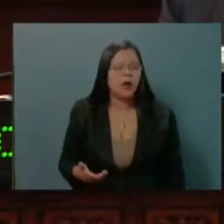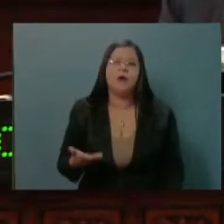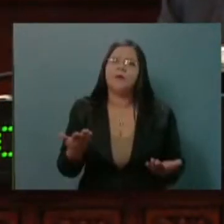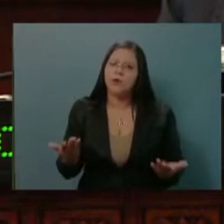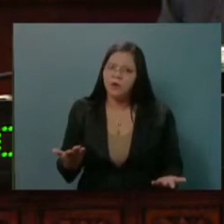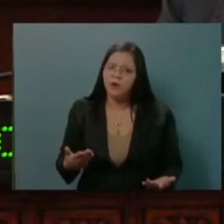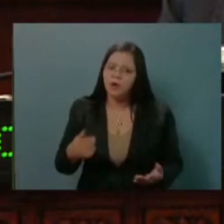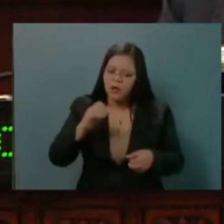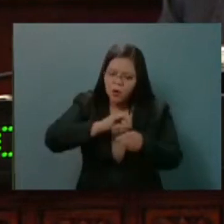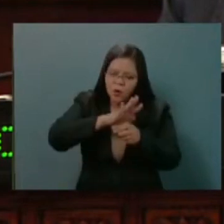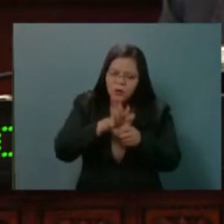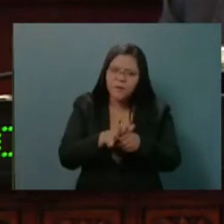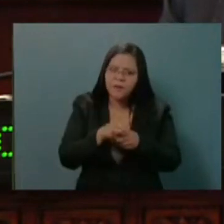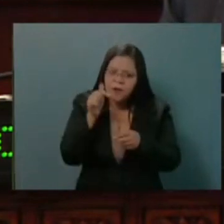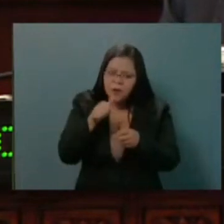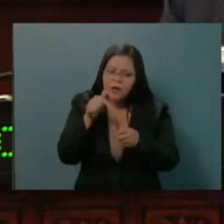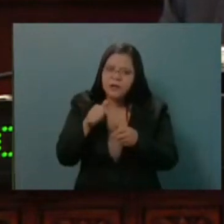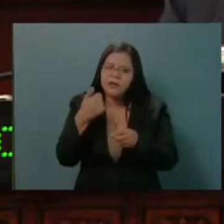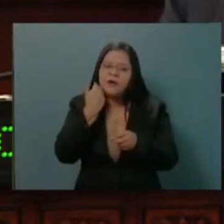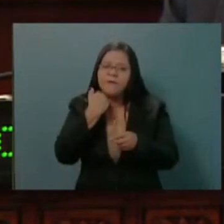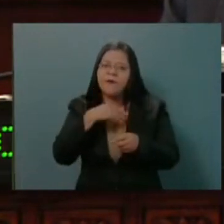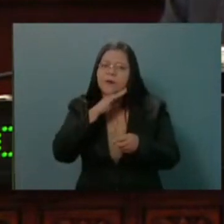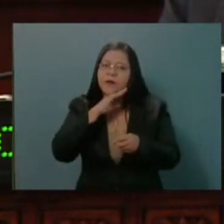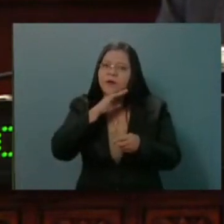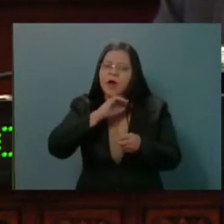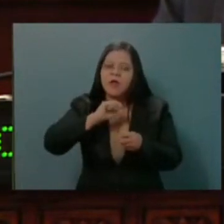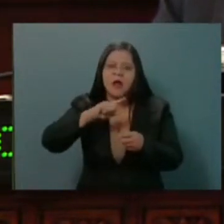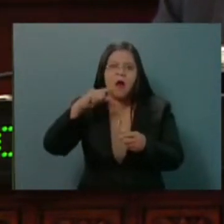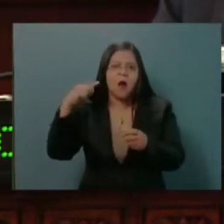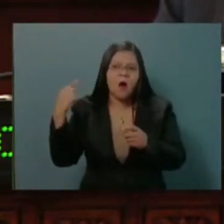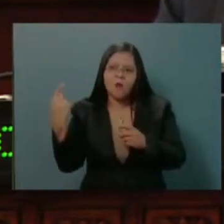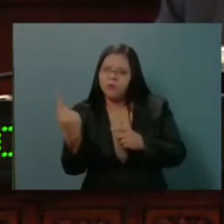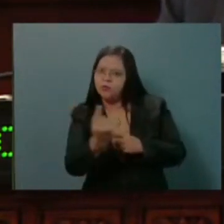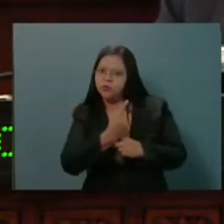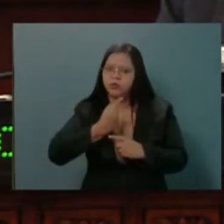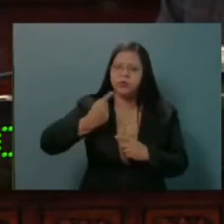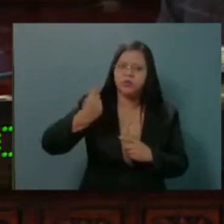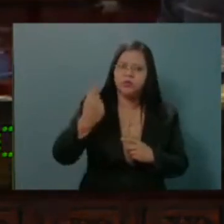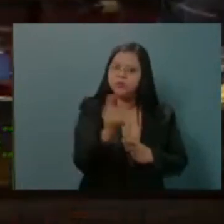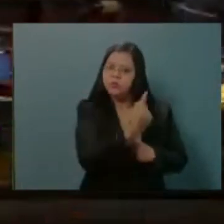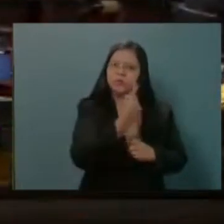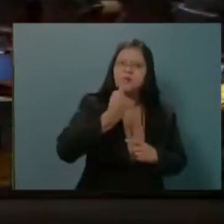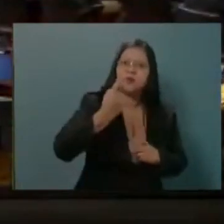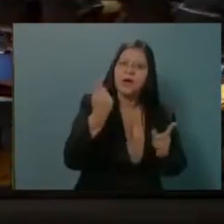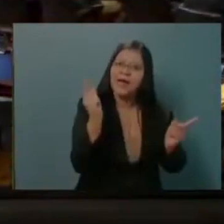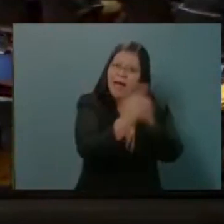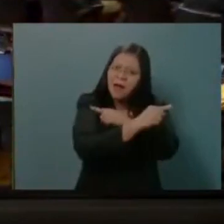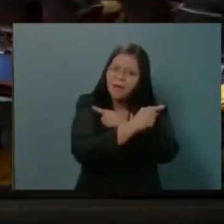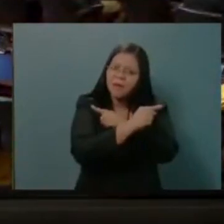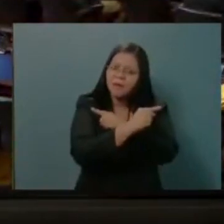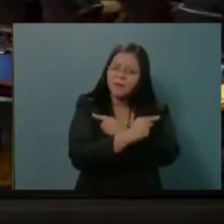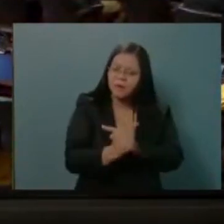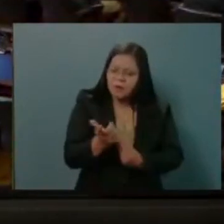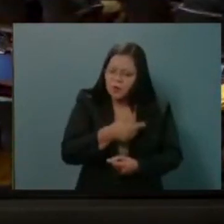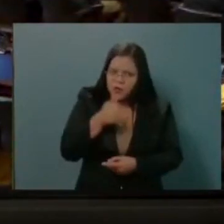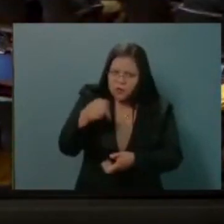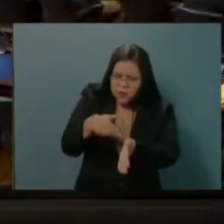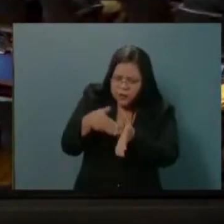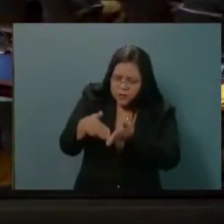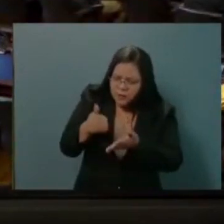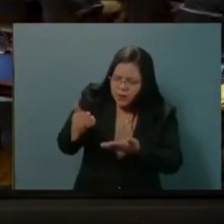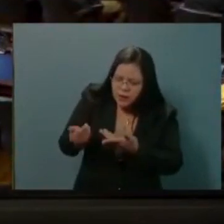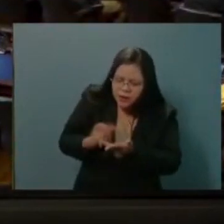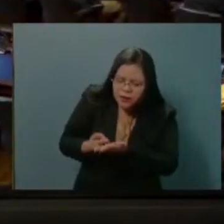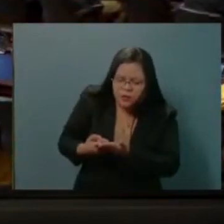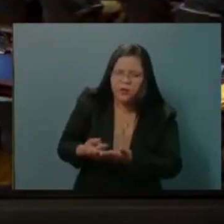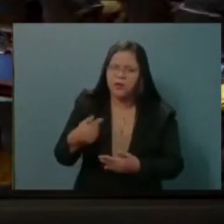una enfermedad que evoluciona en el tiempo muta apenas la estamos estudiando yo